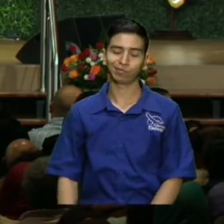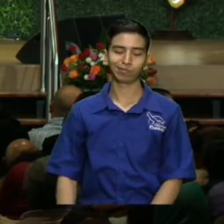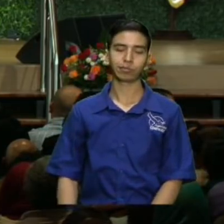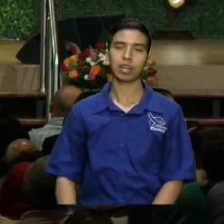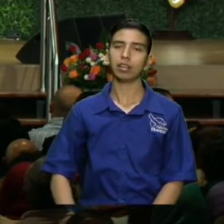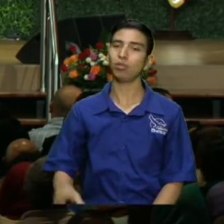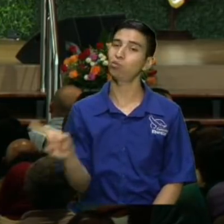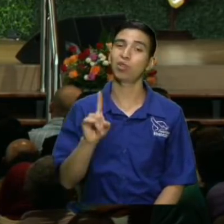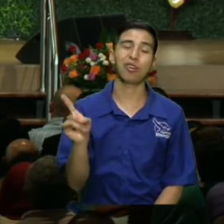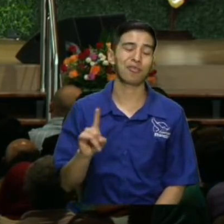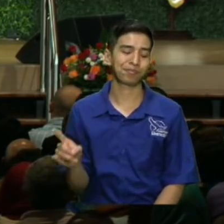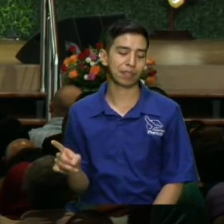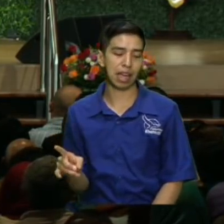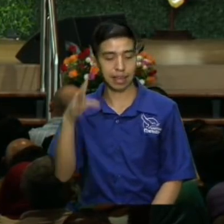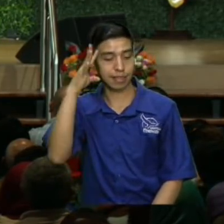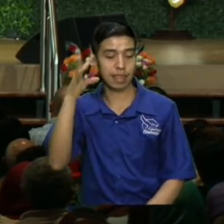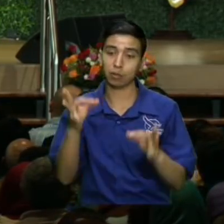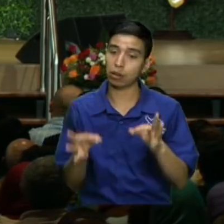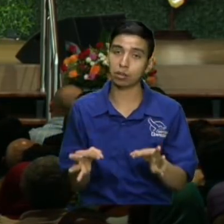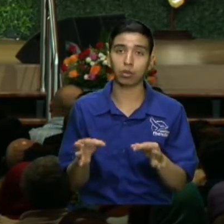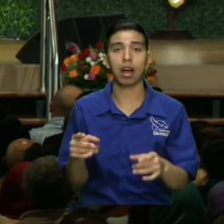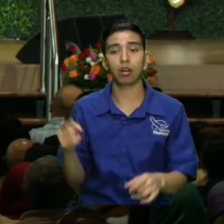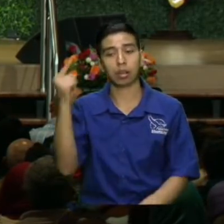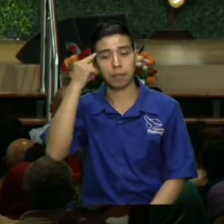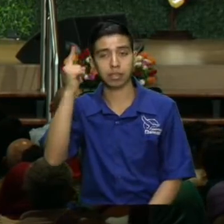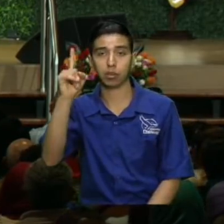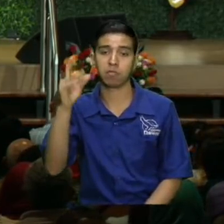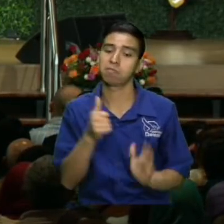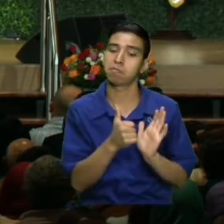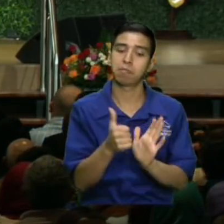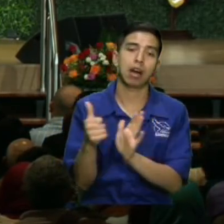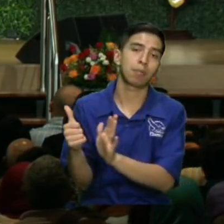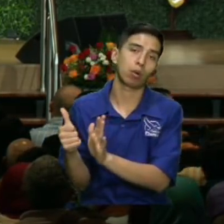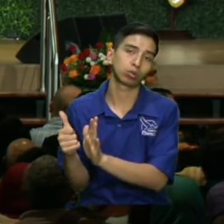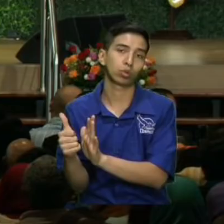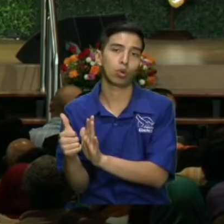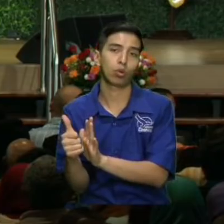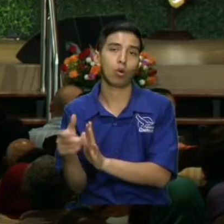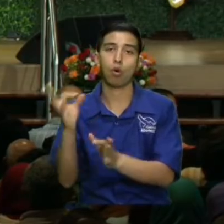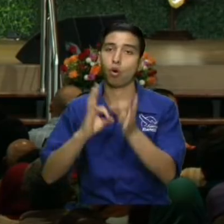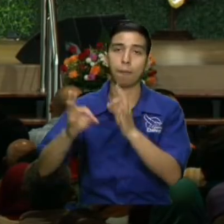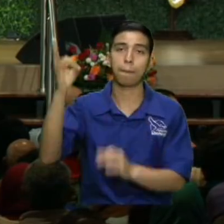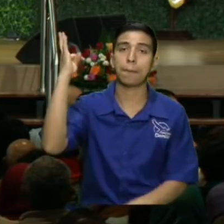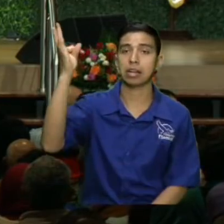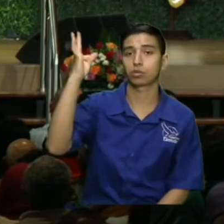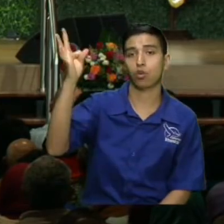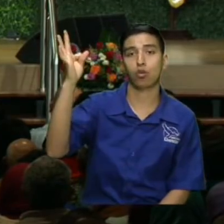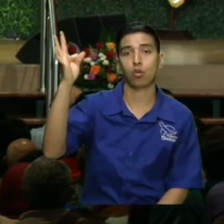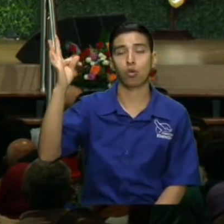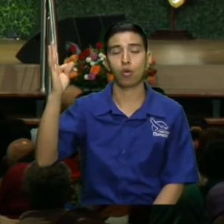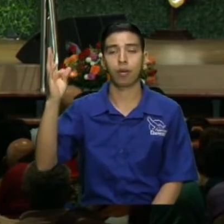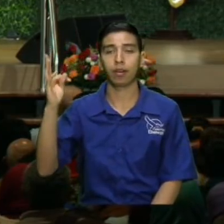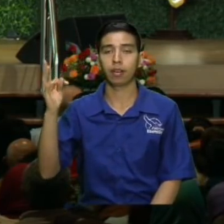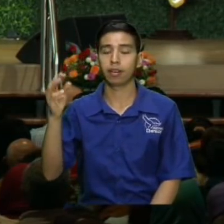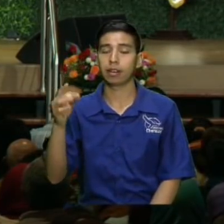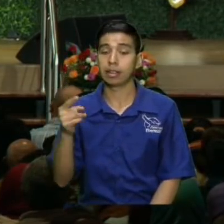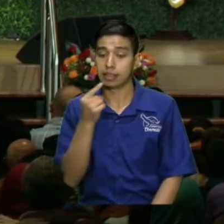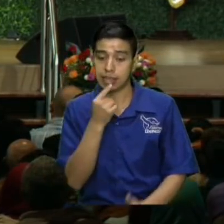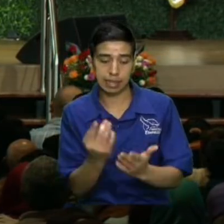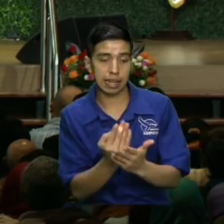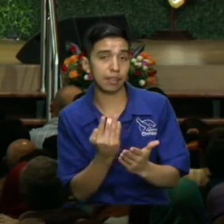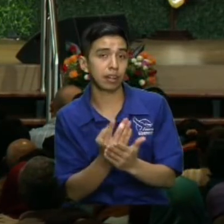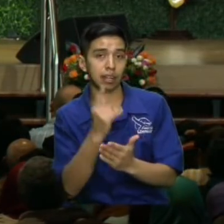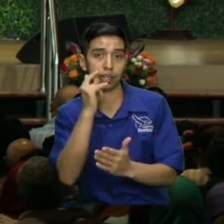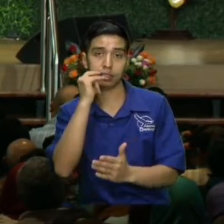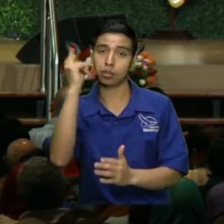un pastor, un líder, un apóstol, sino que de acuerdo a lo que piensa Dios. Porque el Señor dijo: mis